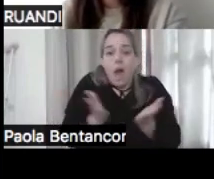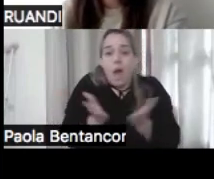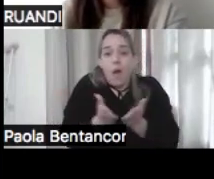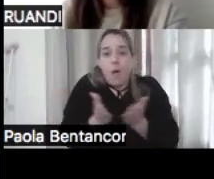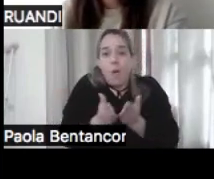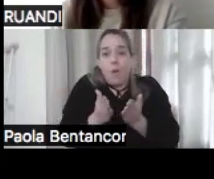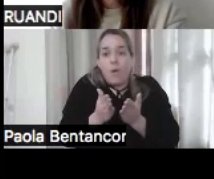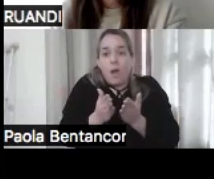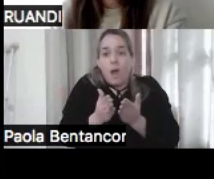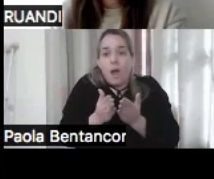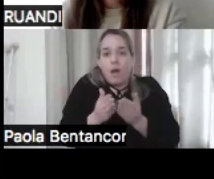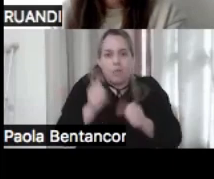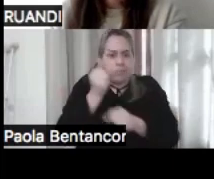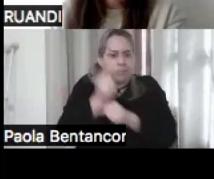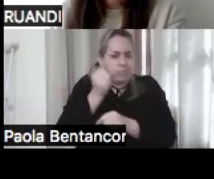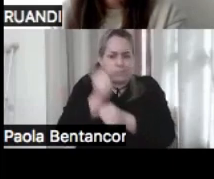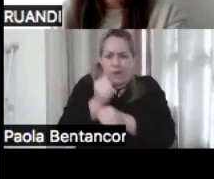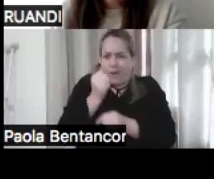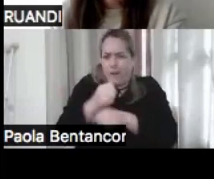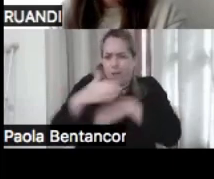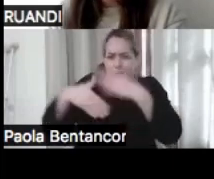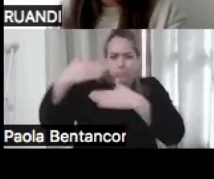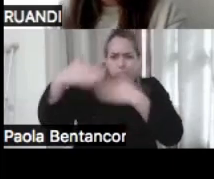un montón de profesionales y familias.